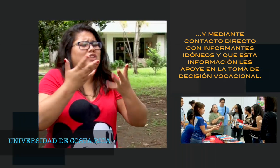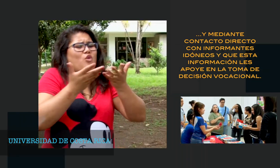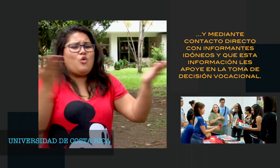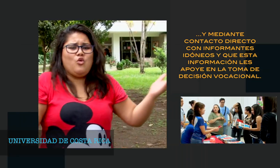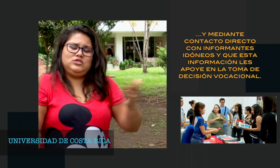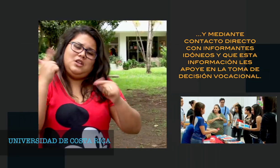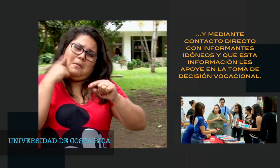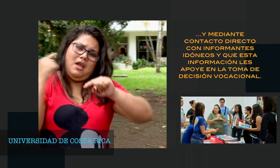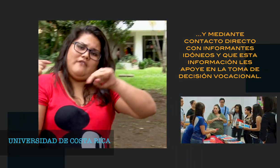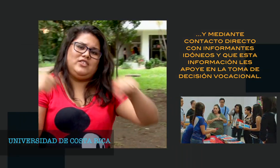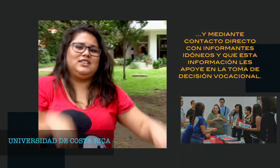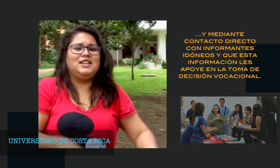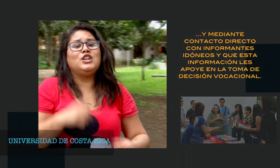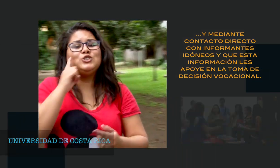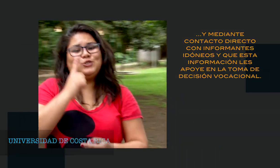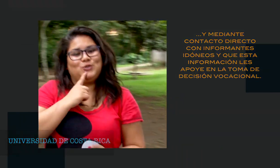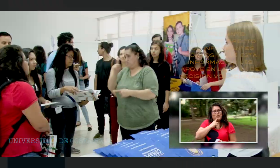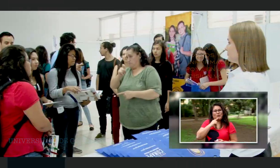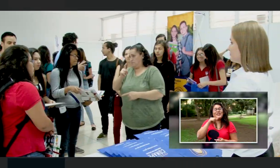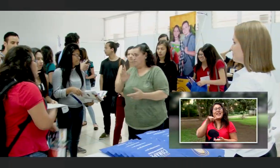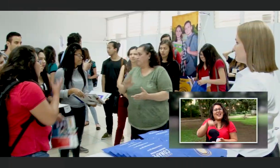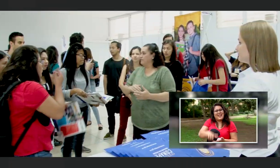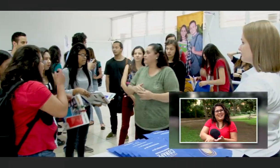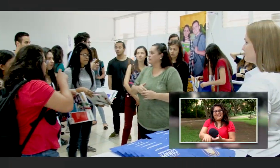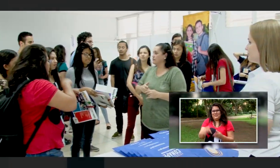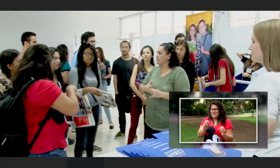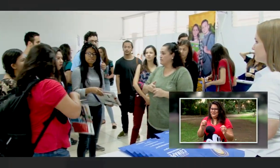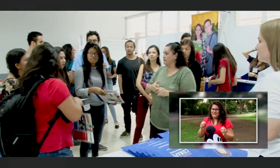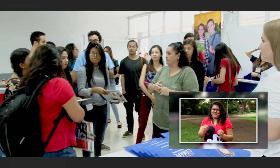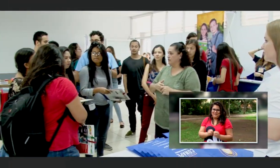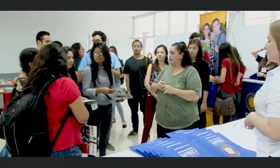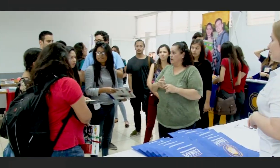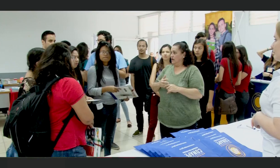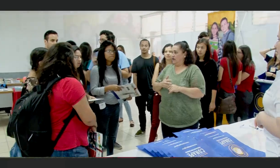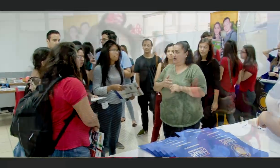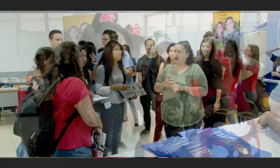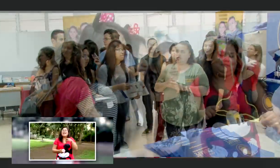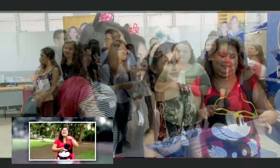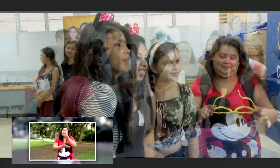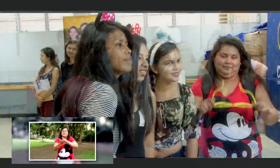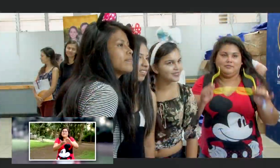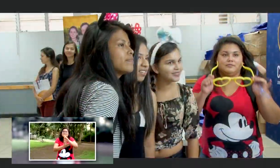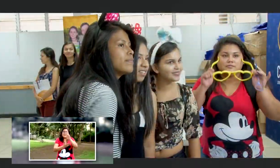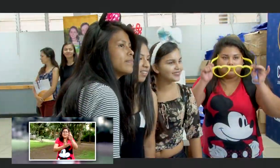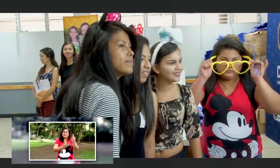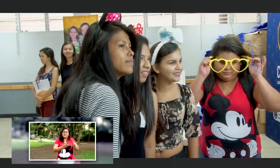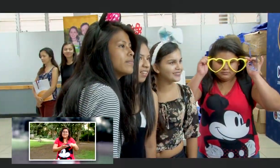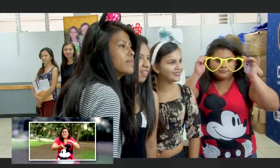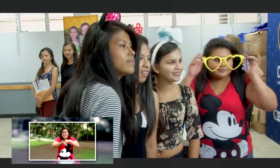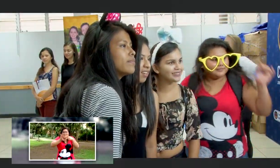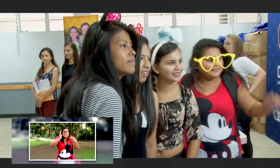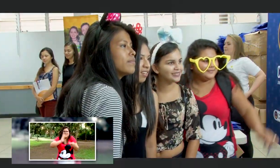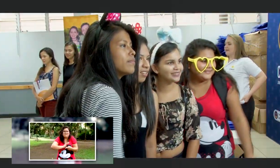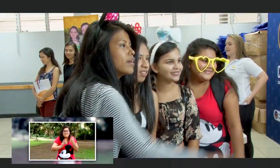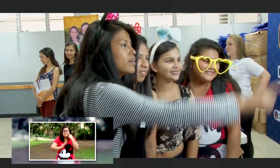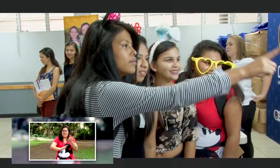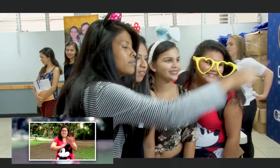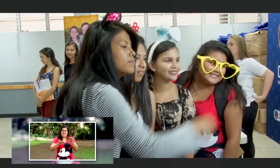centros de cómputo, hay muchas cosas en lo que las personas sordas pueden prosperar. La UCR